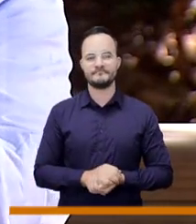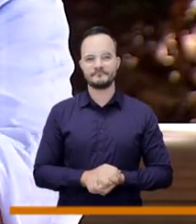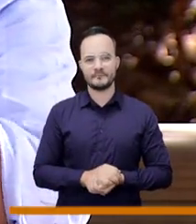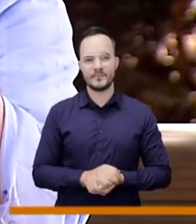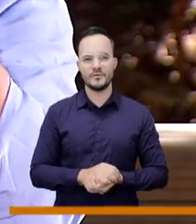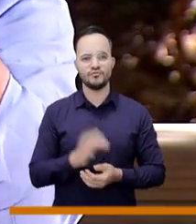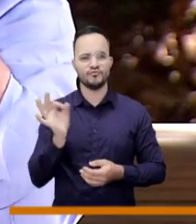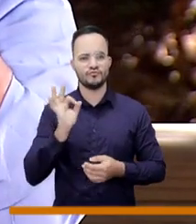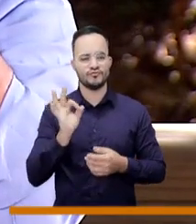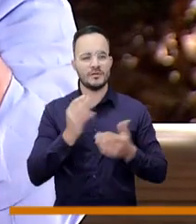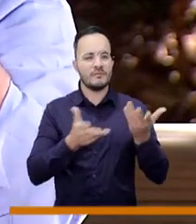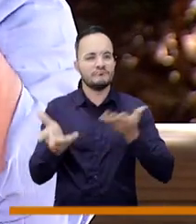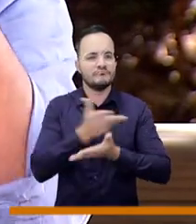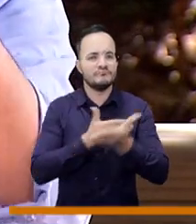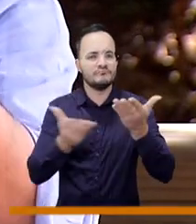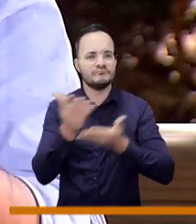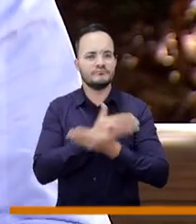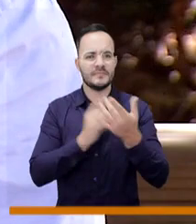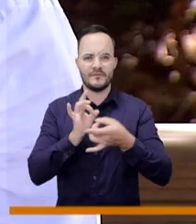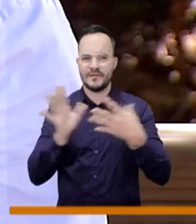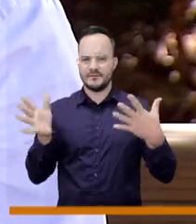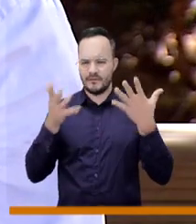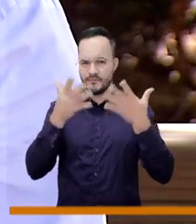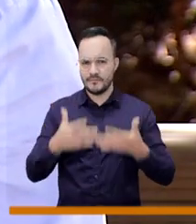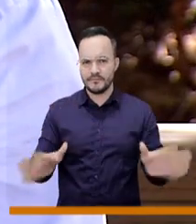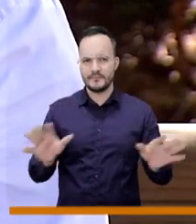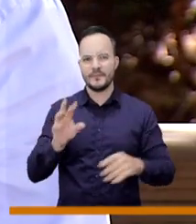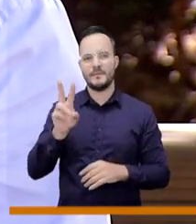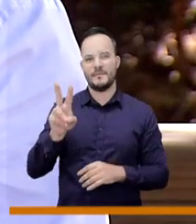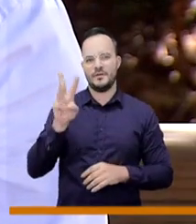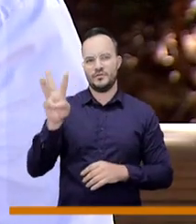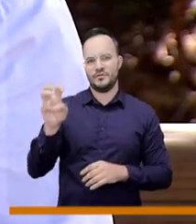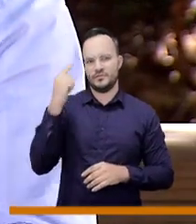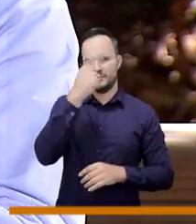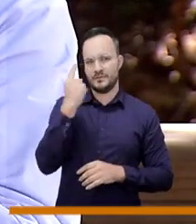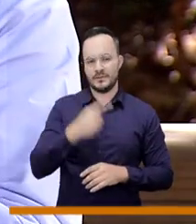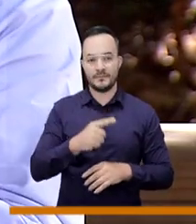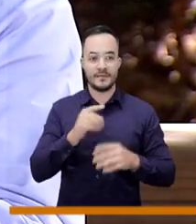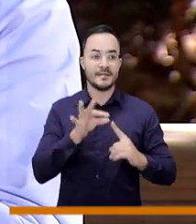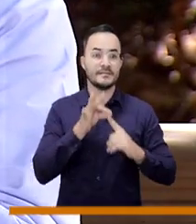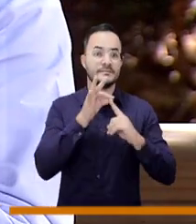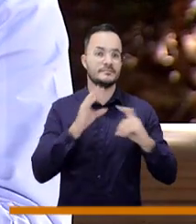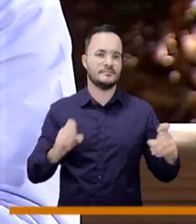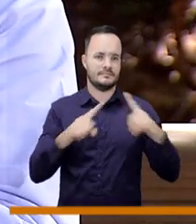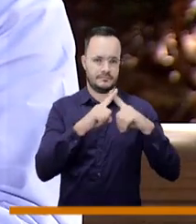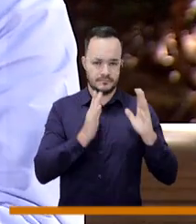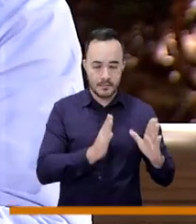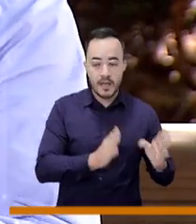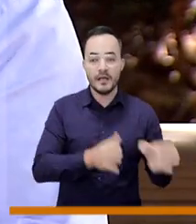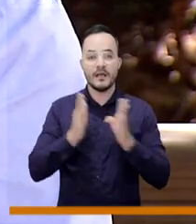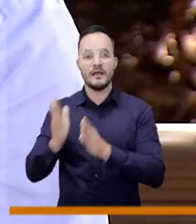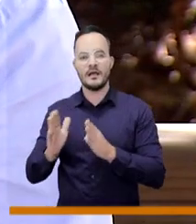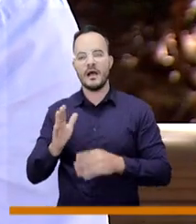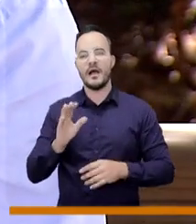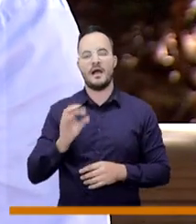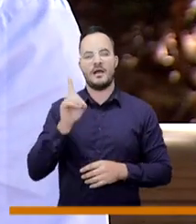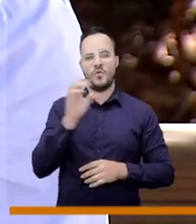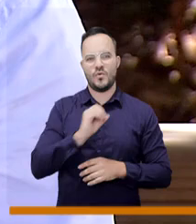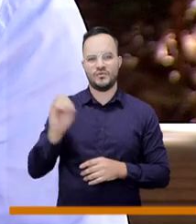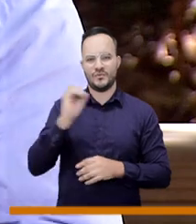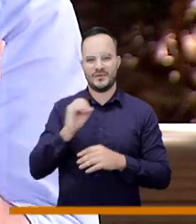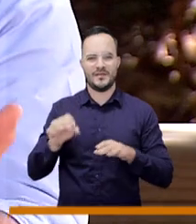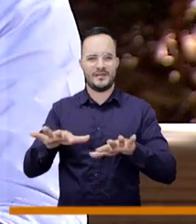Vamos a tener sesiones extras hasta el 28 de septiembre. Y de ahí empezaremos el 1 de octubre las sesiones